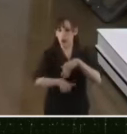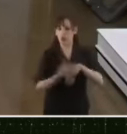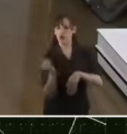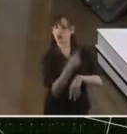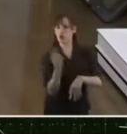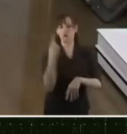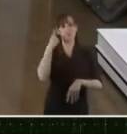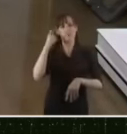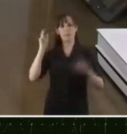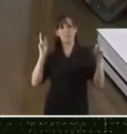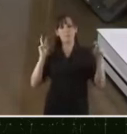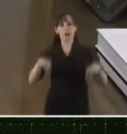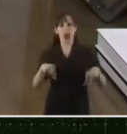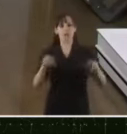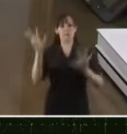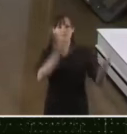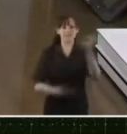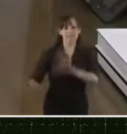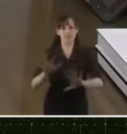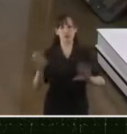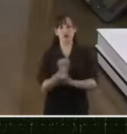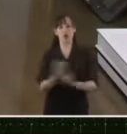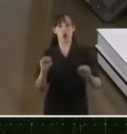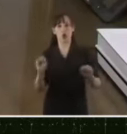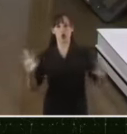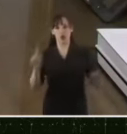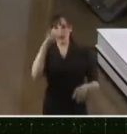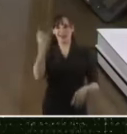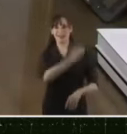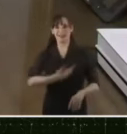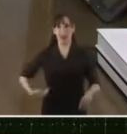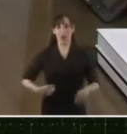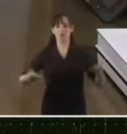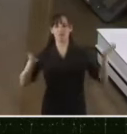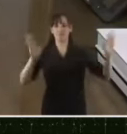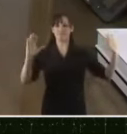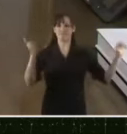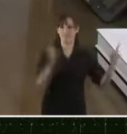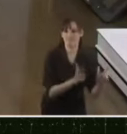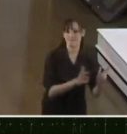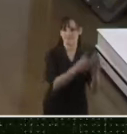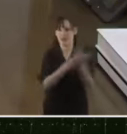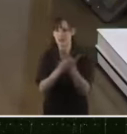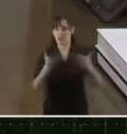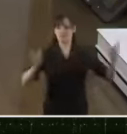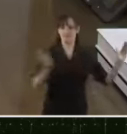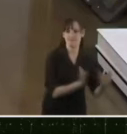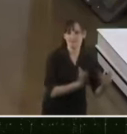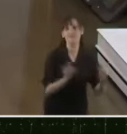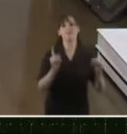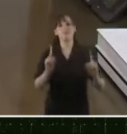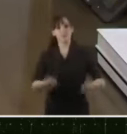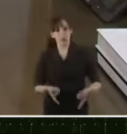tan amplia, porque básicamente cubre de punta a punta todos los derechos de la población argentina y viene a